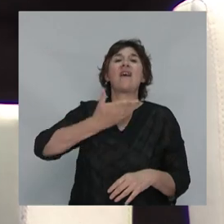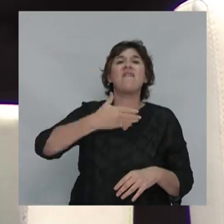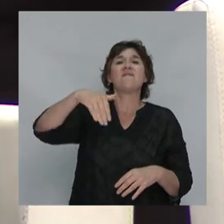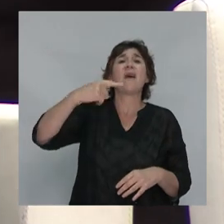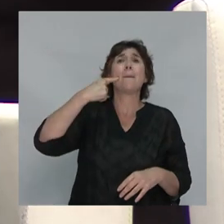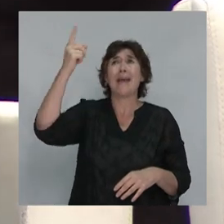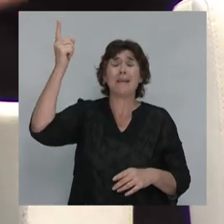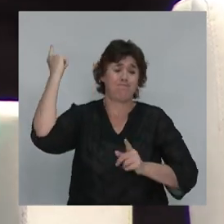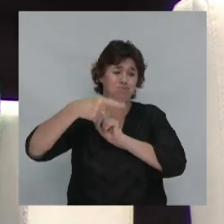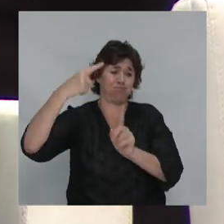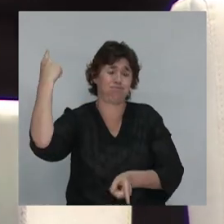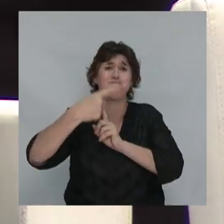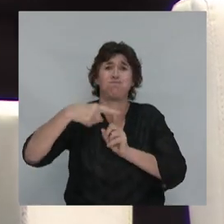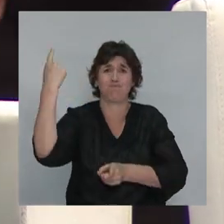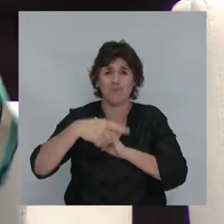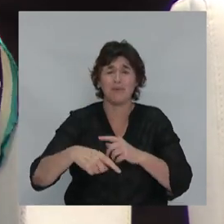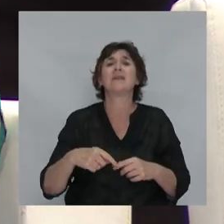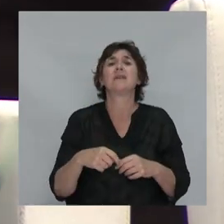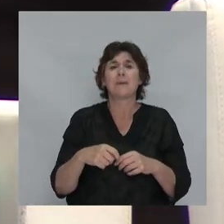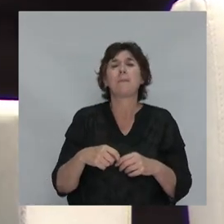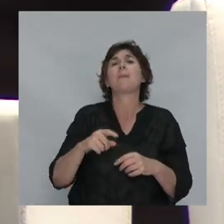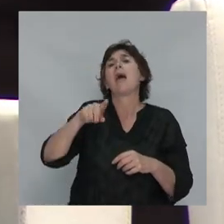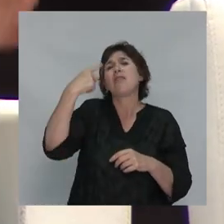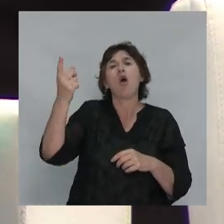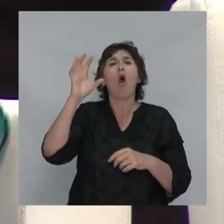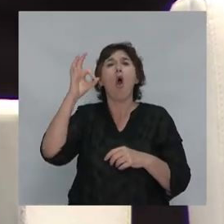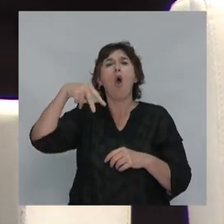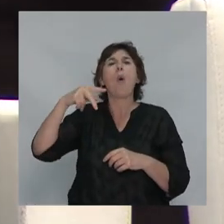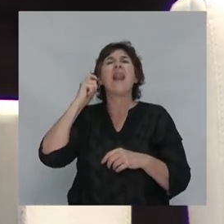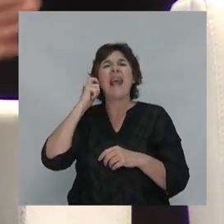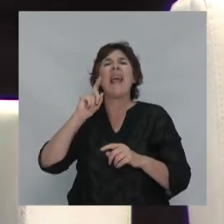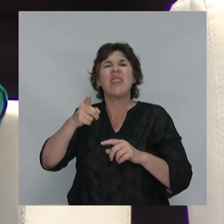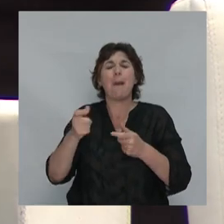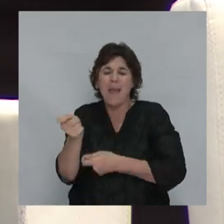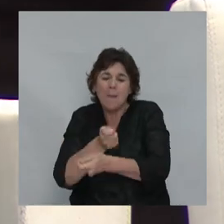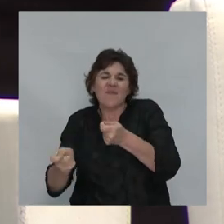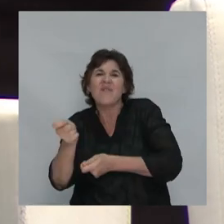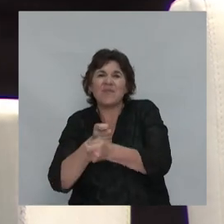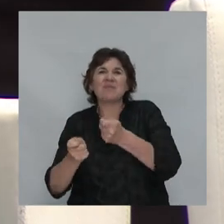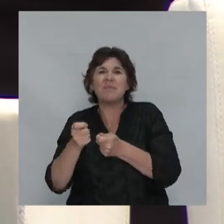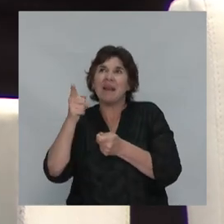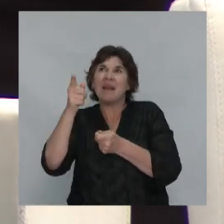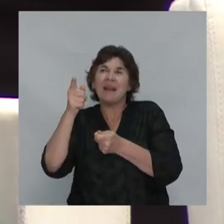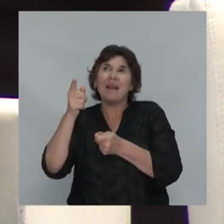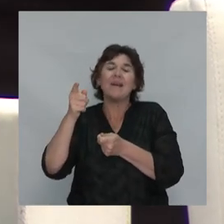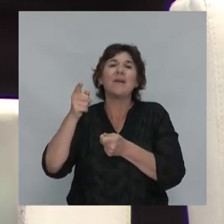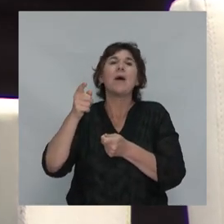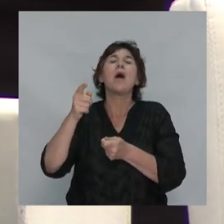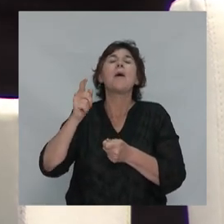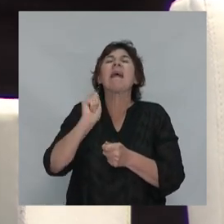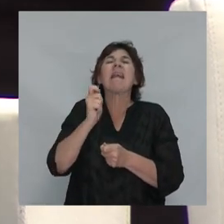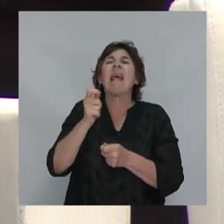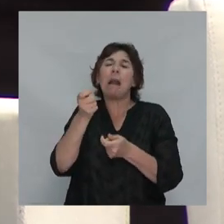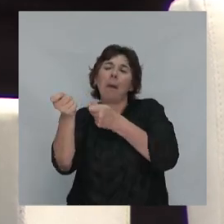Monetario Internacional, de varias ONGs financiadas por el Departamento de Estado